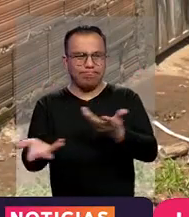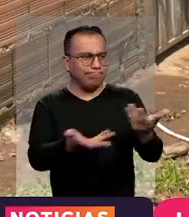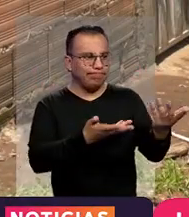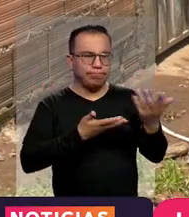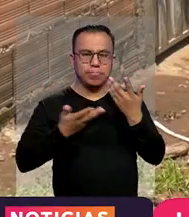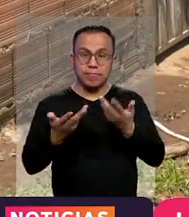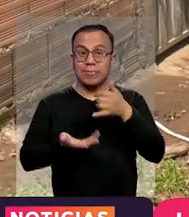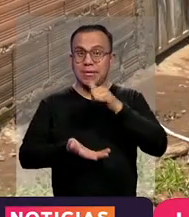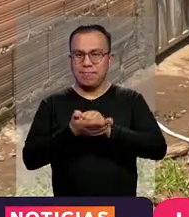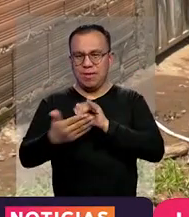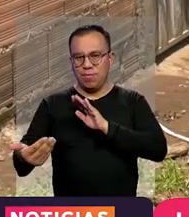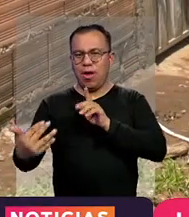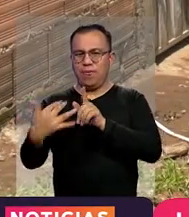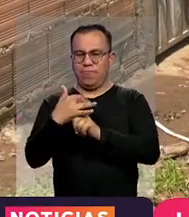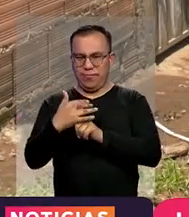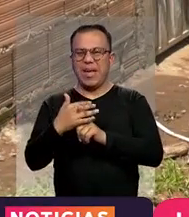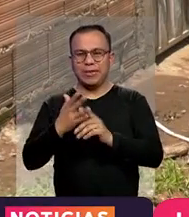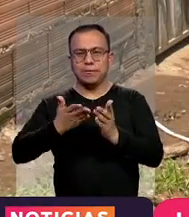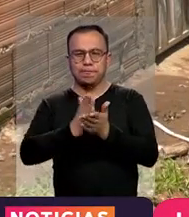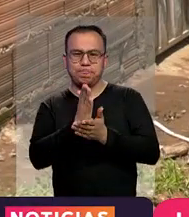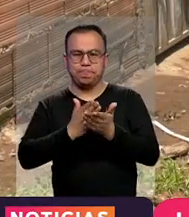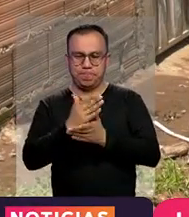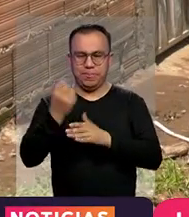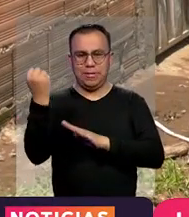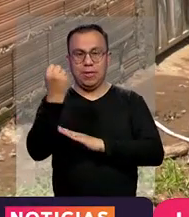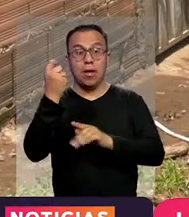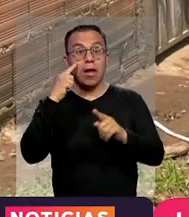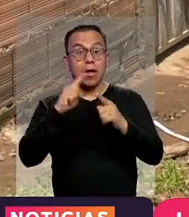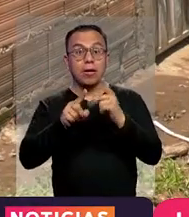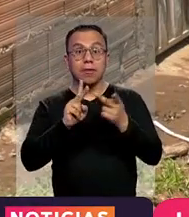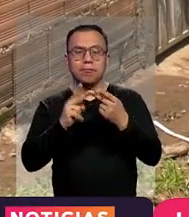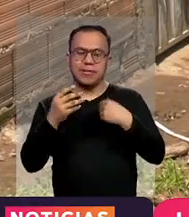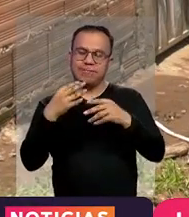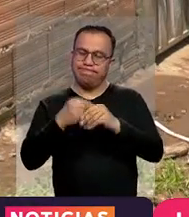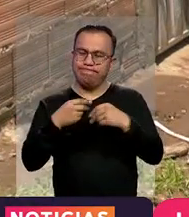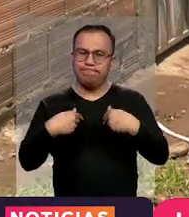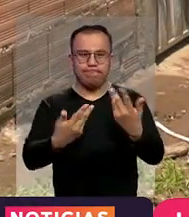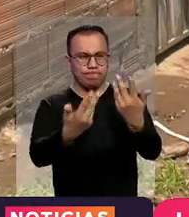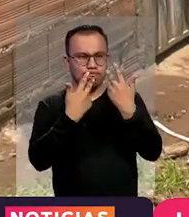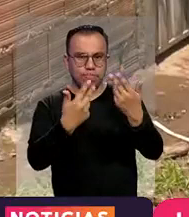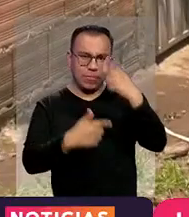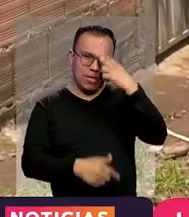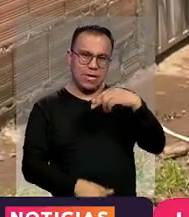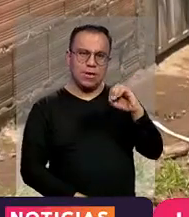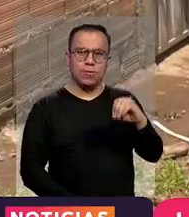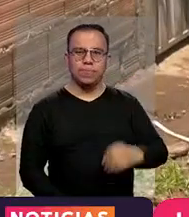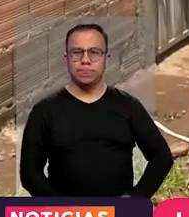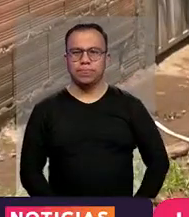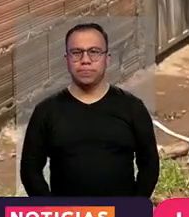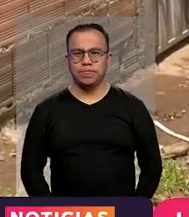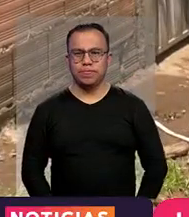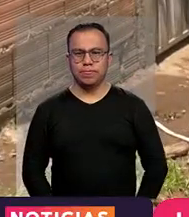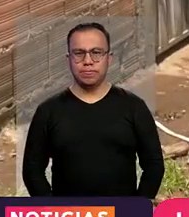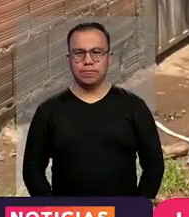y fue herido con arma cortopunzante. Pero también solicita que se le dé educación a su hijo.